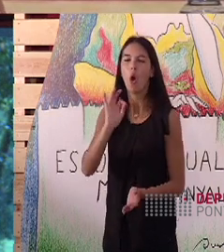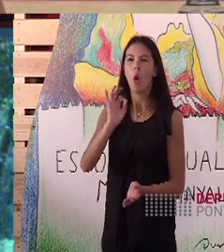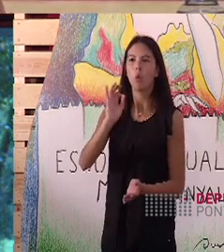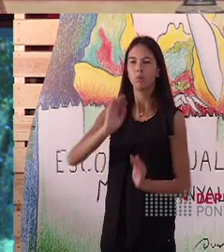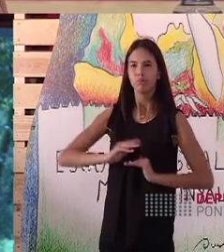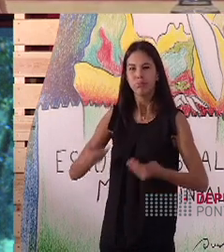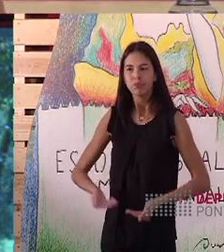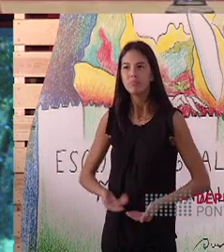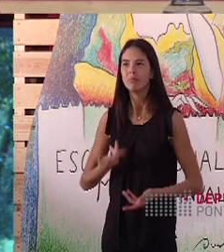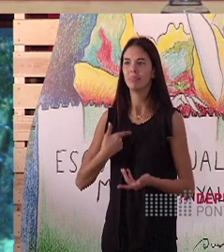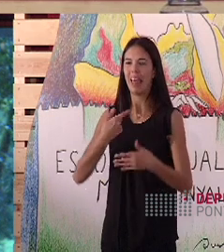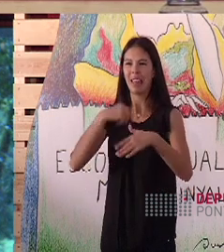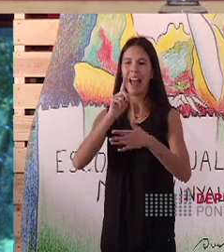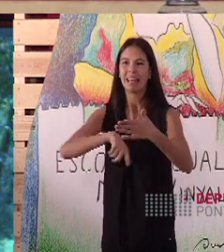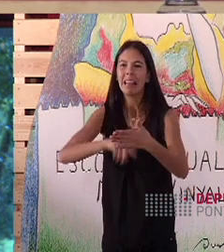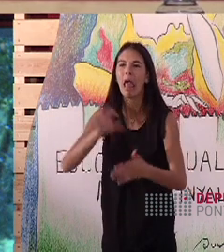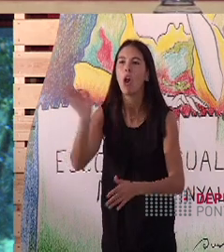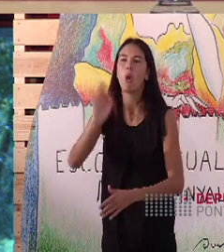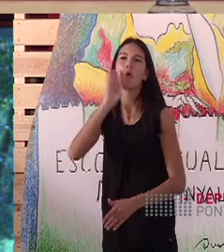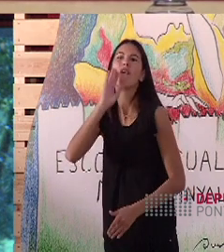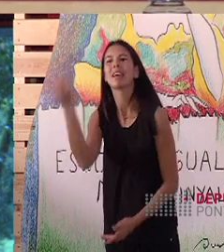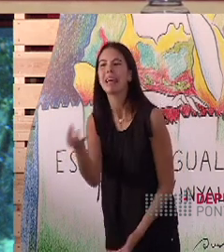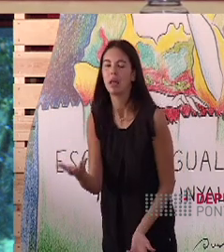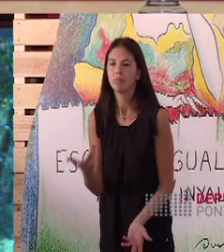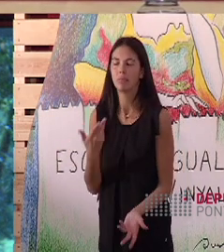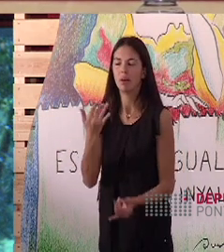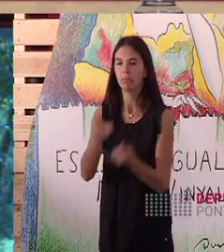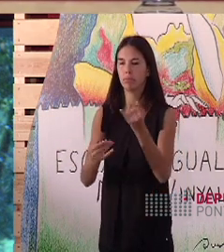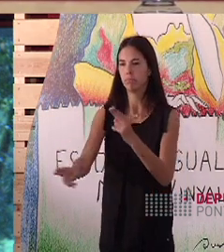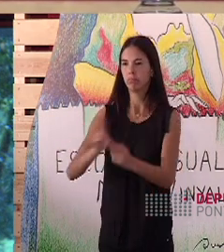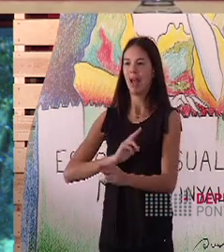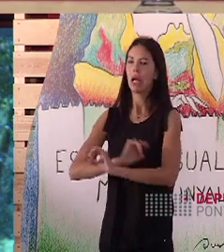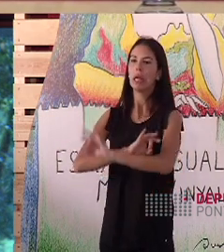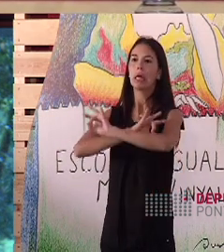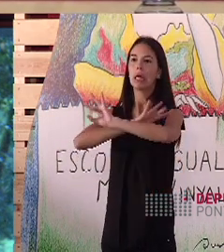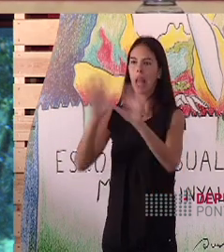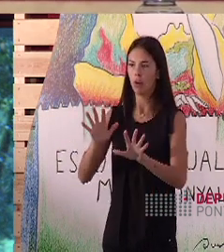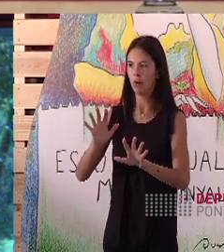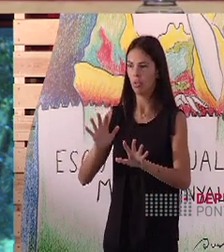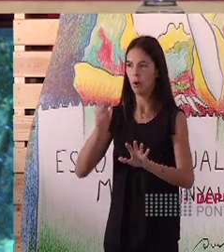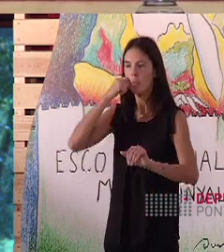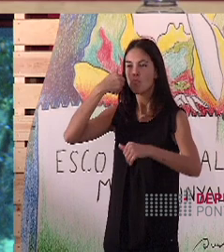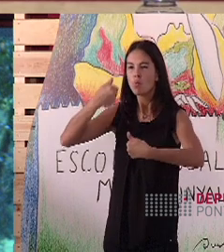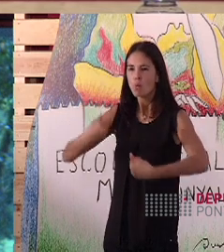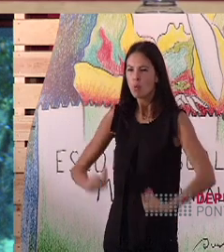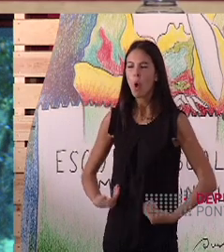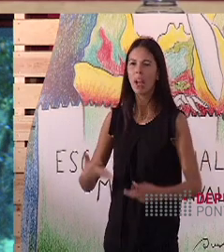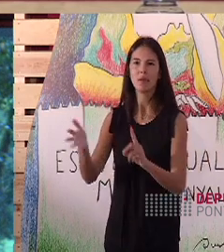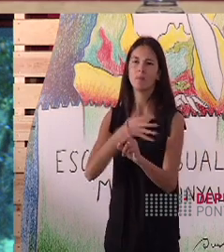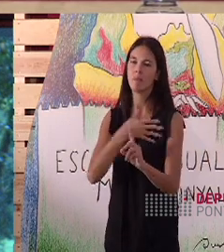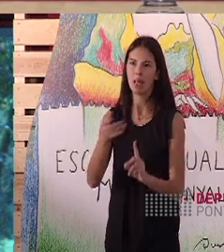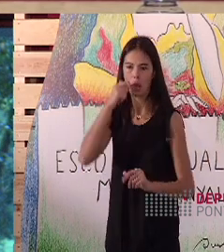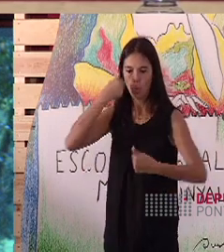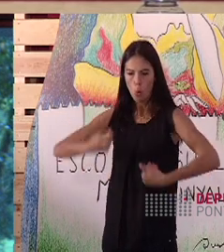alugueiro, a pornografía? E a resposta está moi clara. Explotación dos corpos das